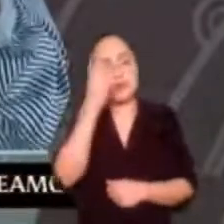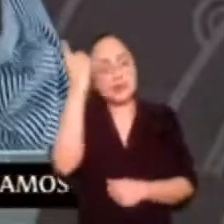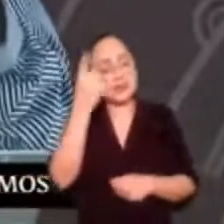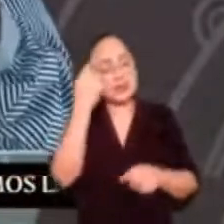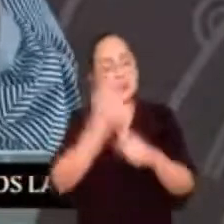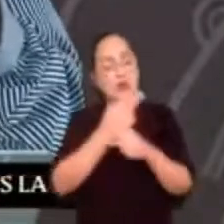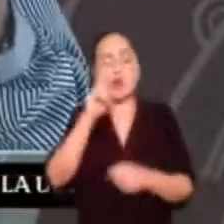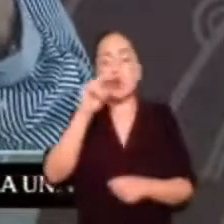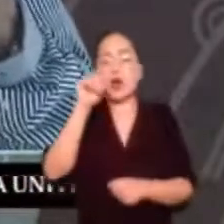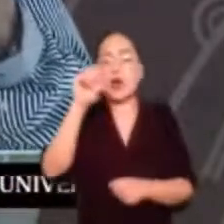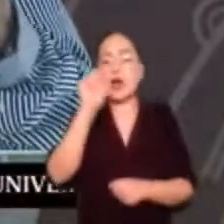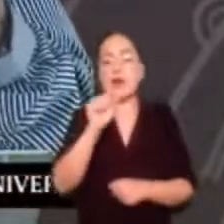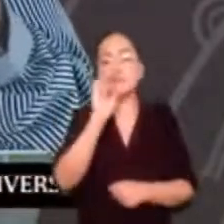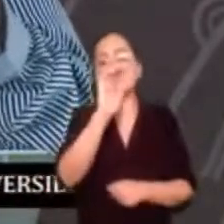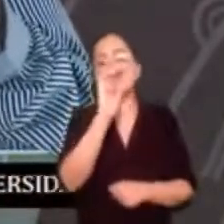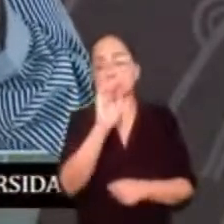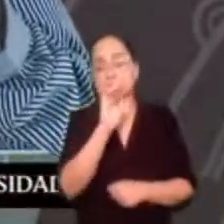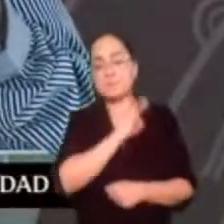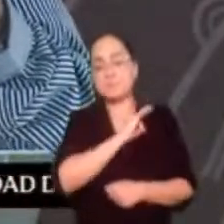hagamos